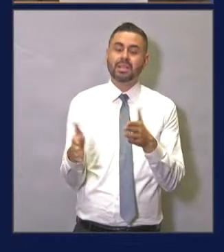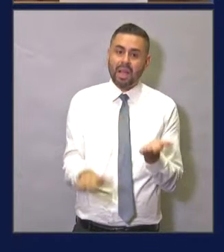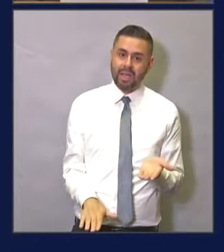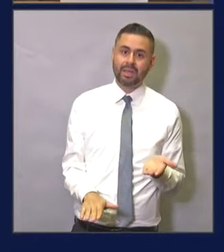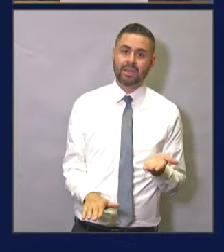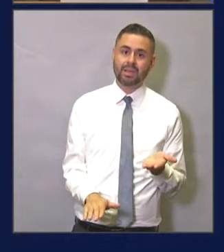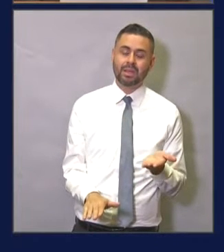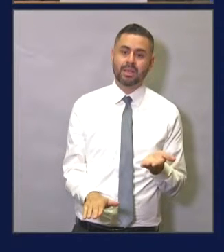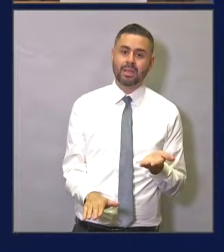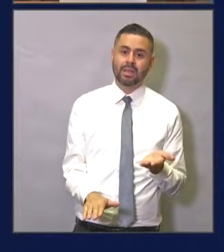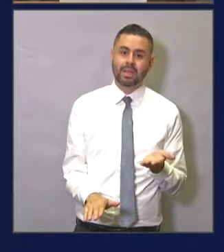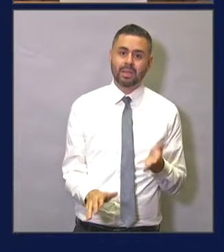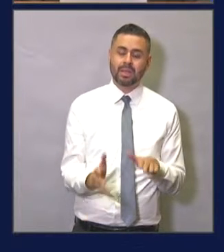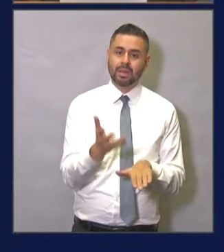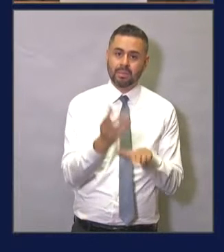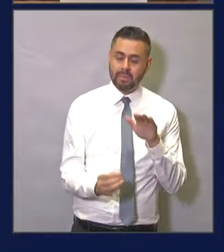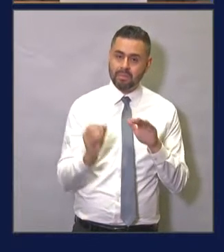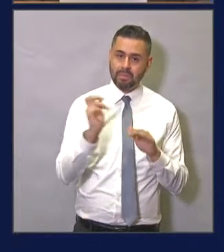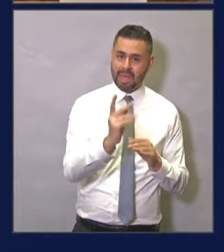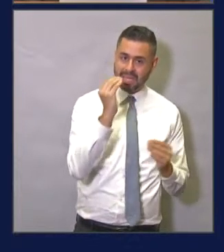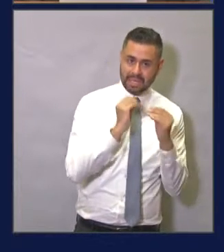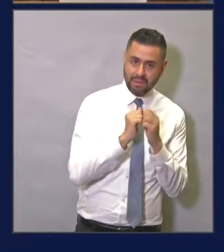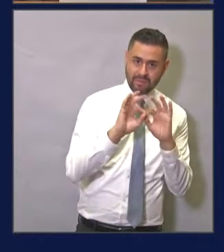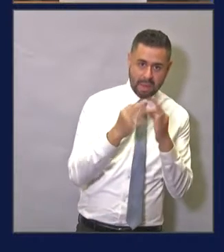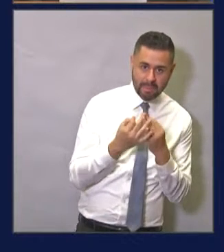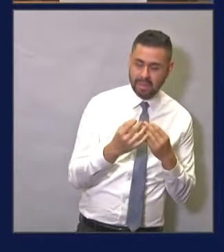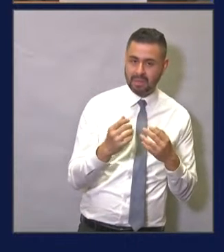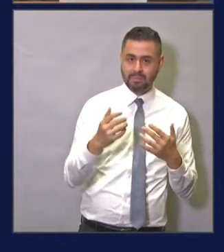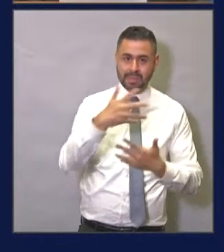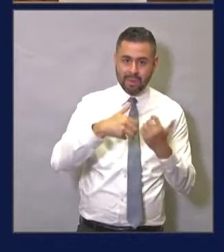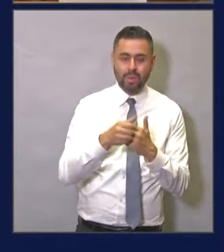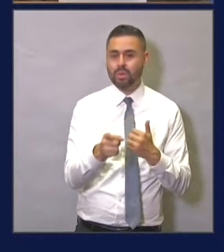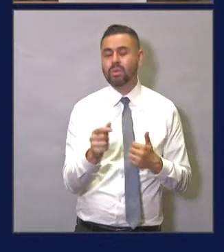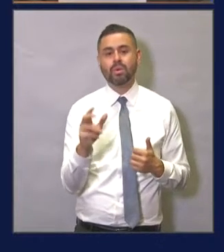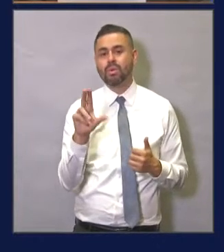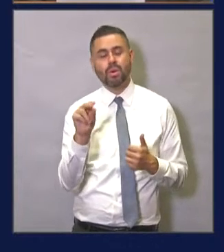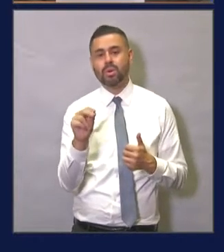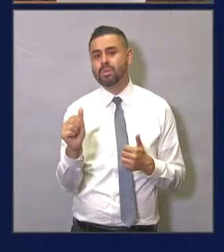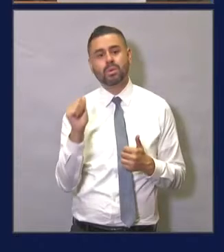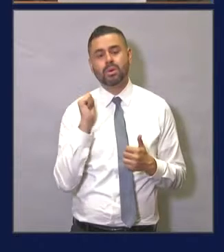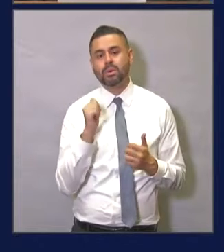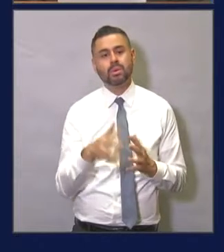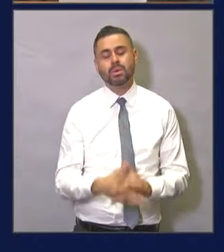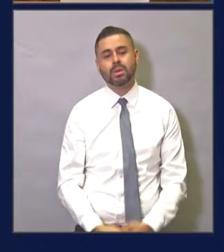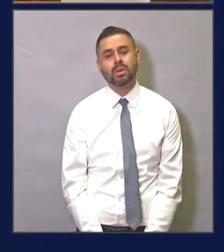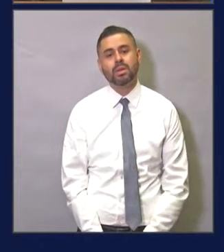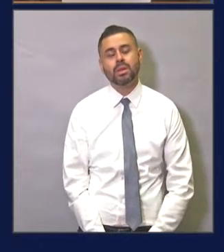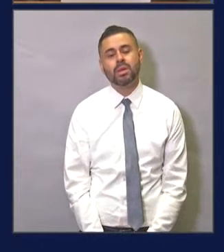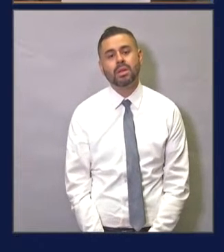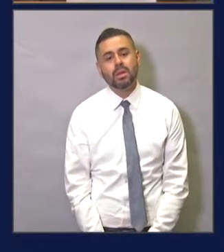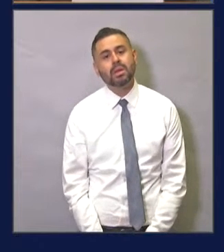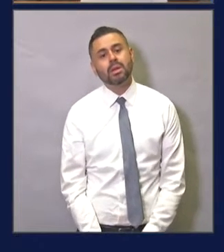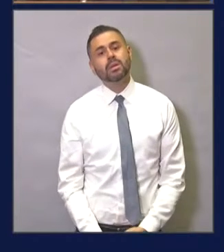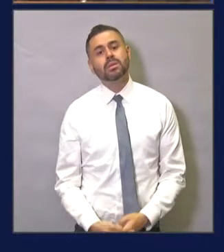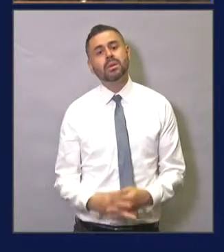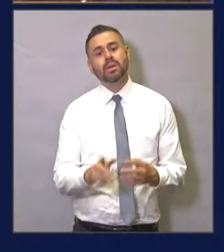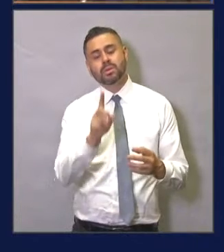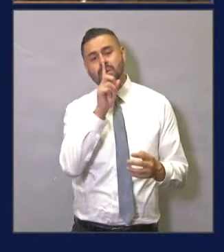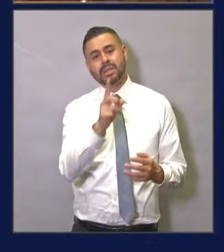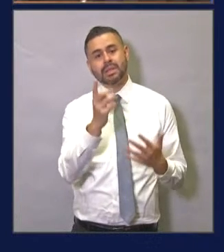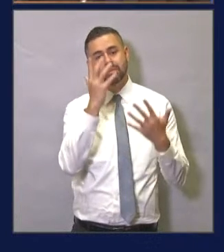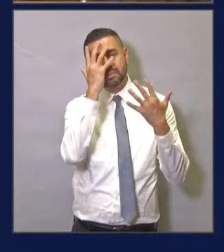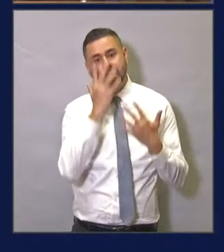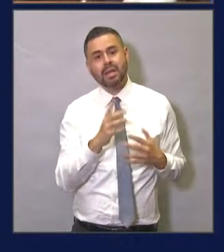sus muertes son una pérdida incalculable para las familias y amistades, así también como en